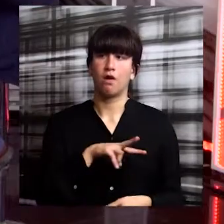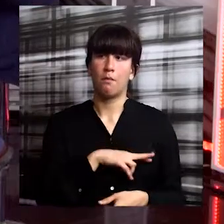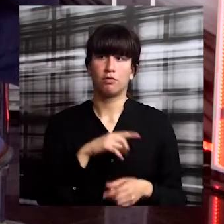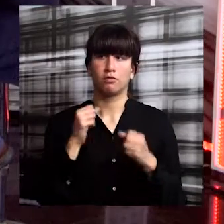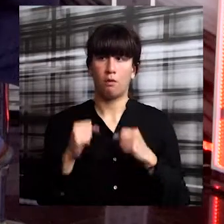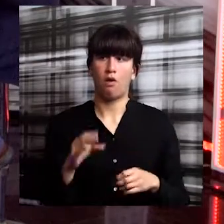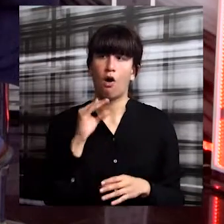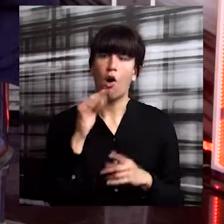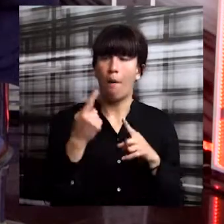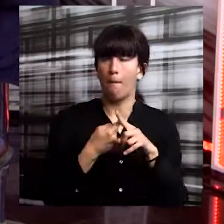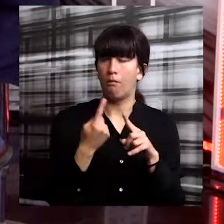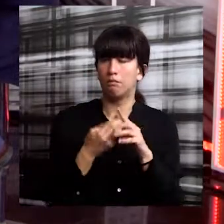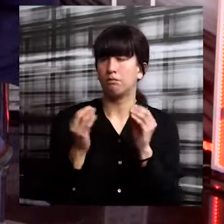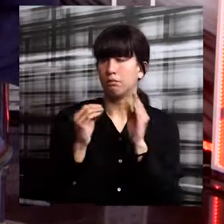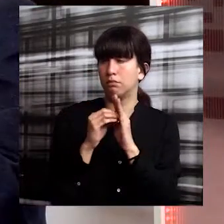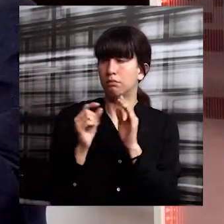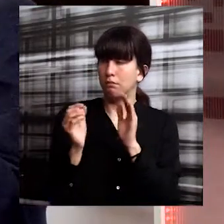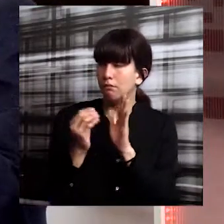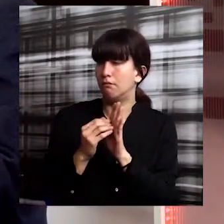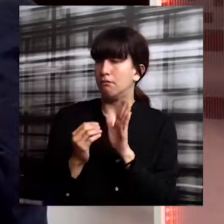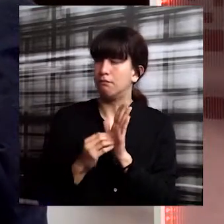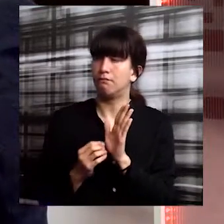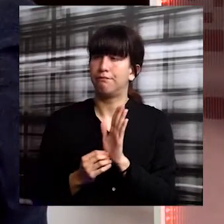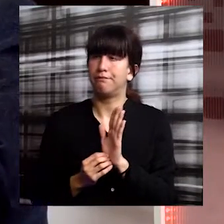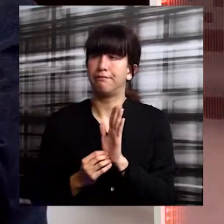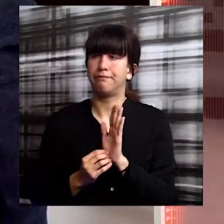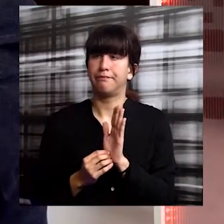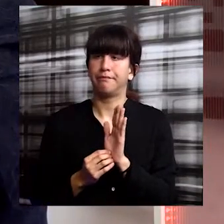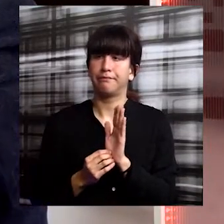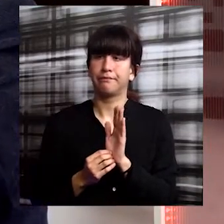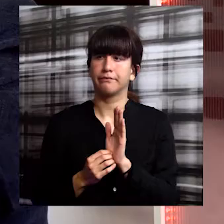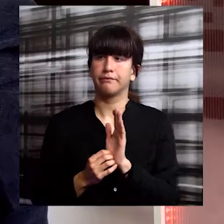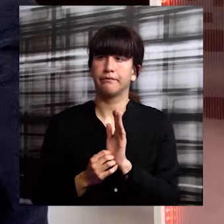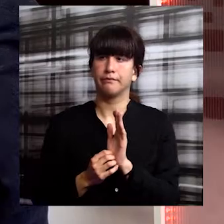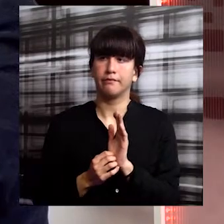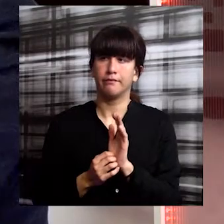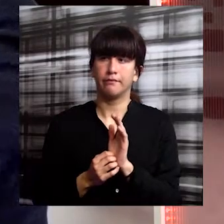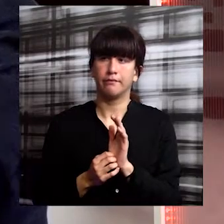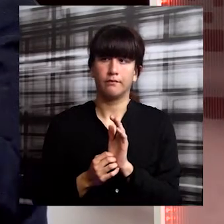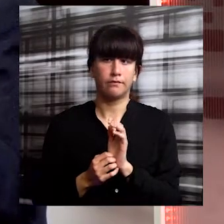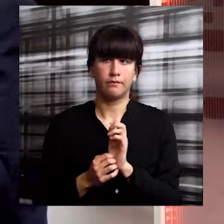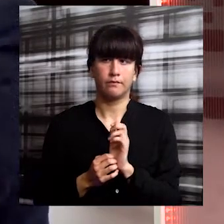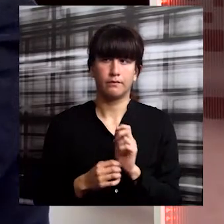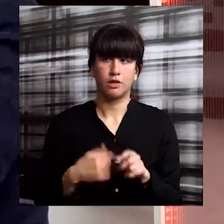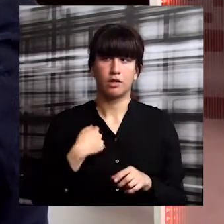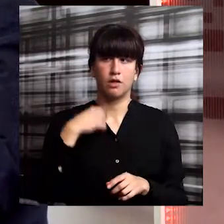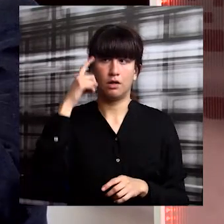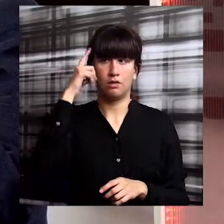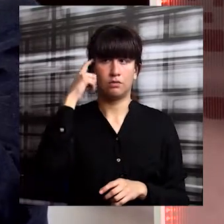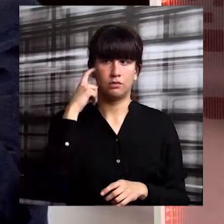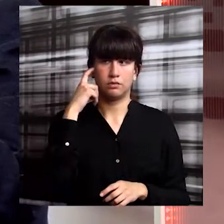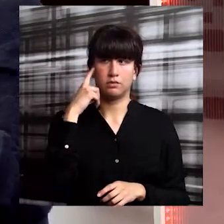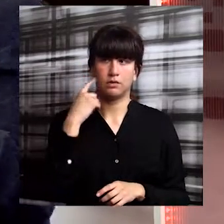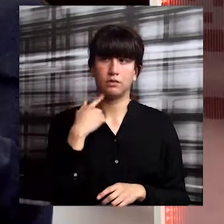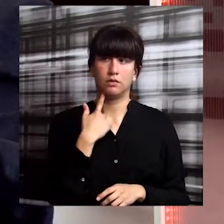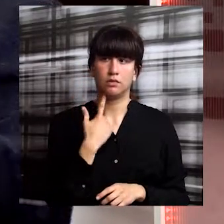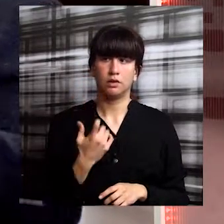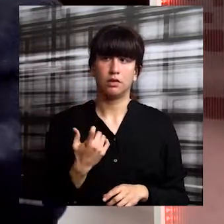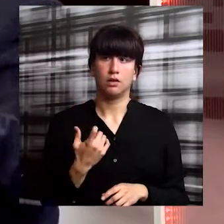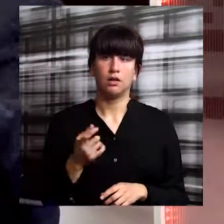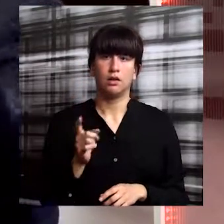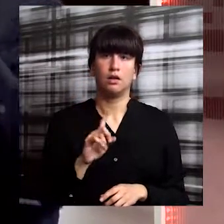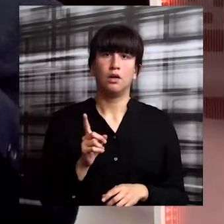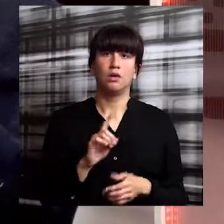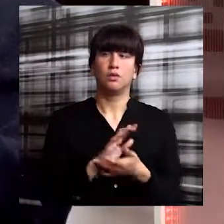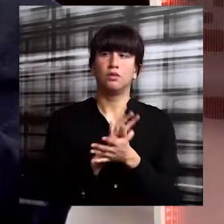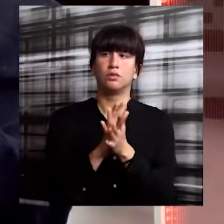y eso es gestión de la actual administración de PB, que eso yo creo que hay que destacarlo también, porque no todo, ¿no es cierto?, es una cuestión que tiene que ver con esto que